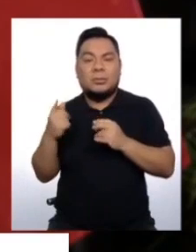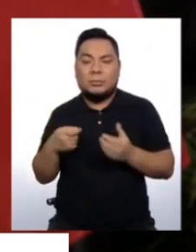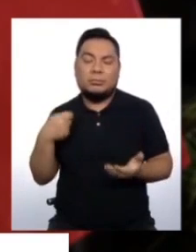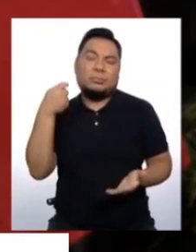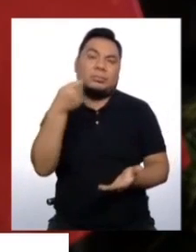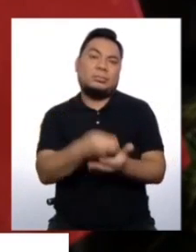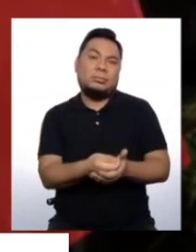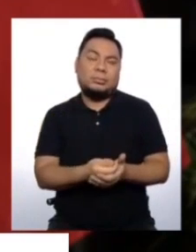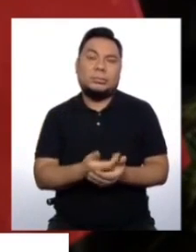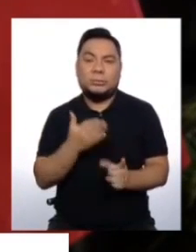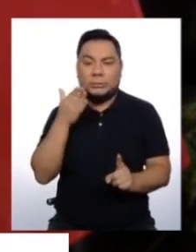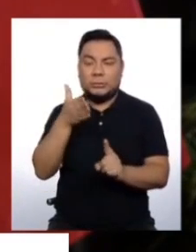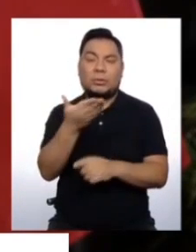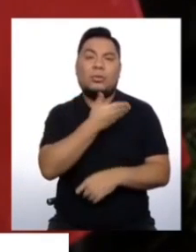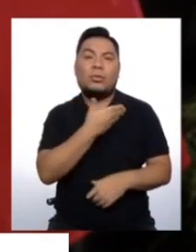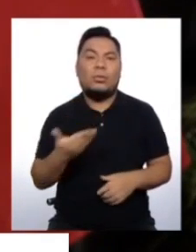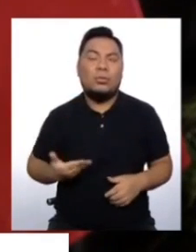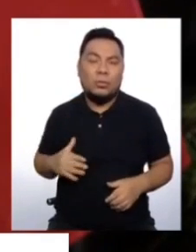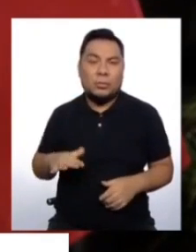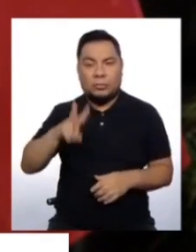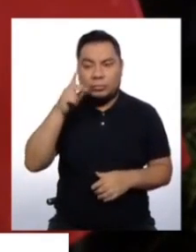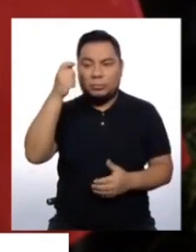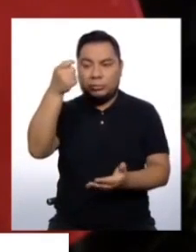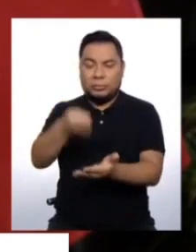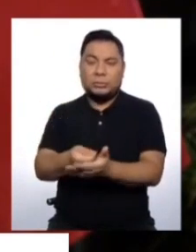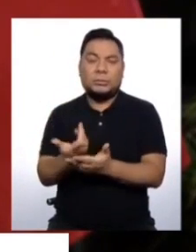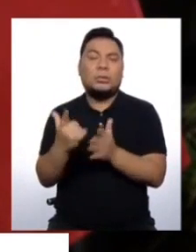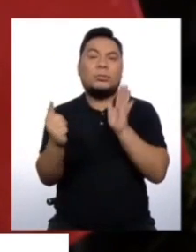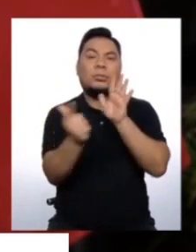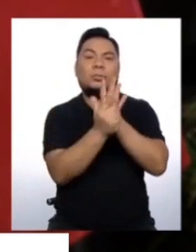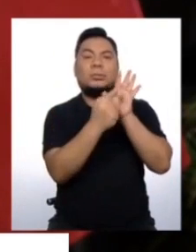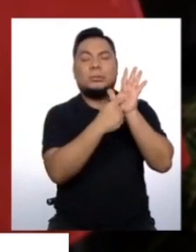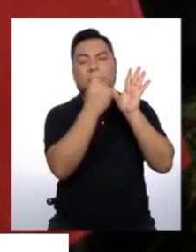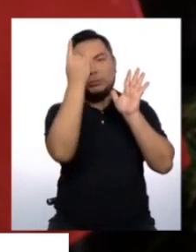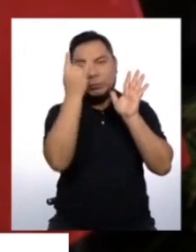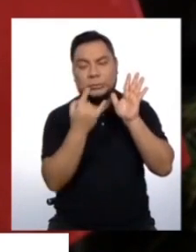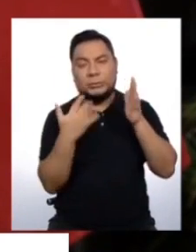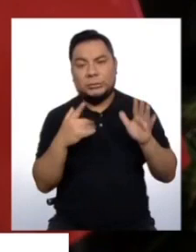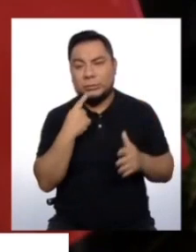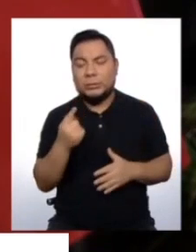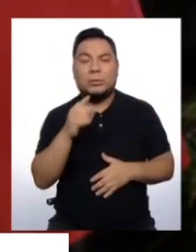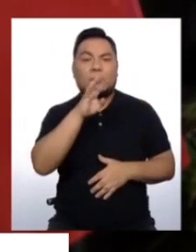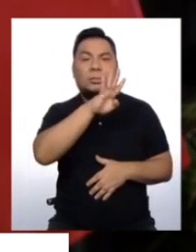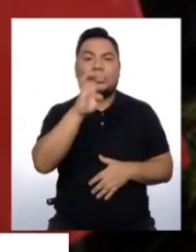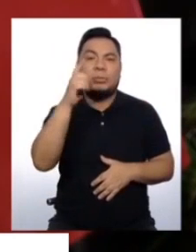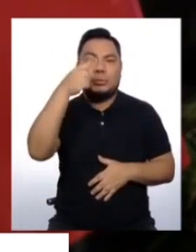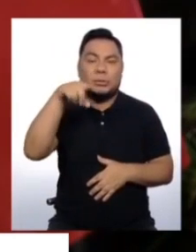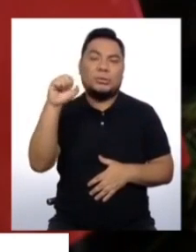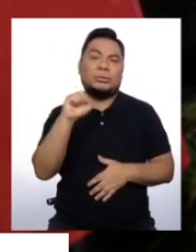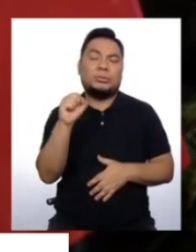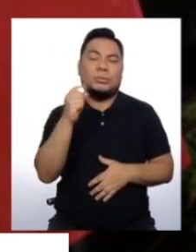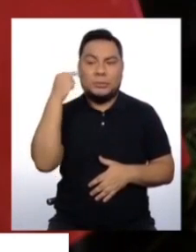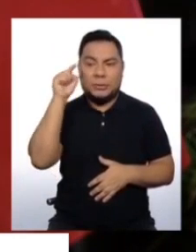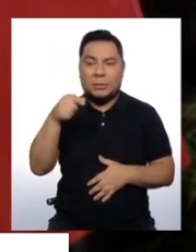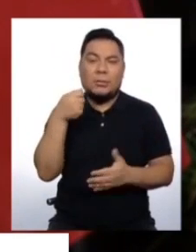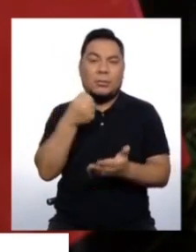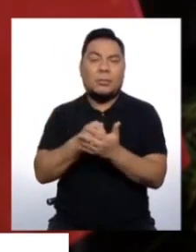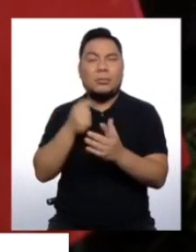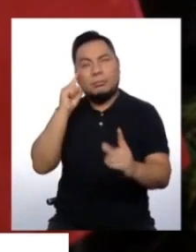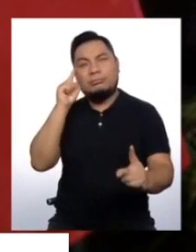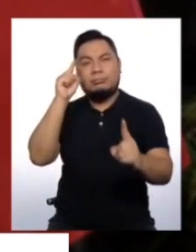inversión directa del Gobierno Nacional a través de un decreto de urgencia que asignó 400 millones de soles para llegar a esa